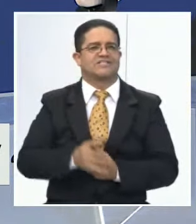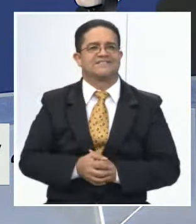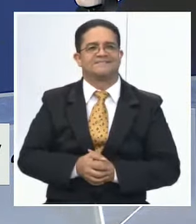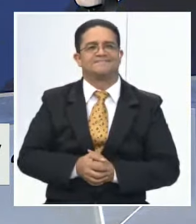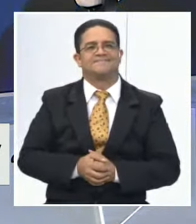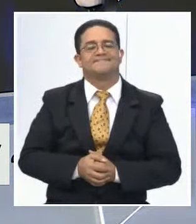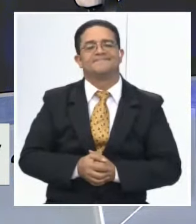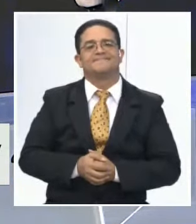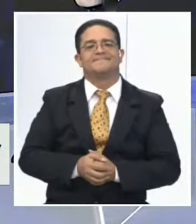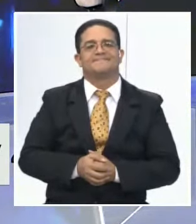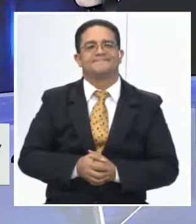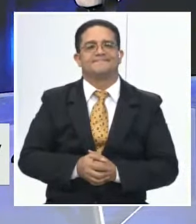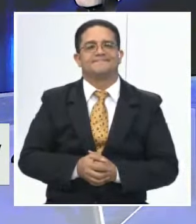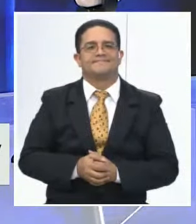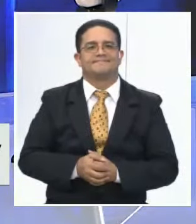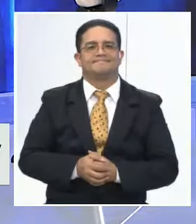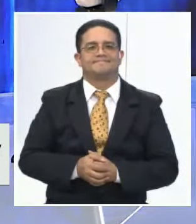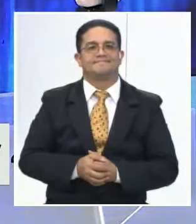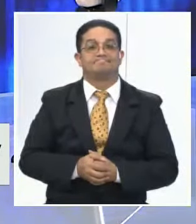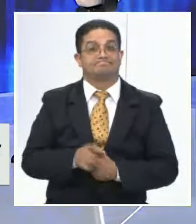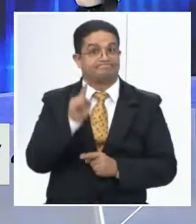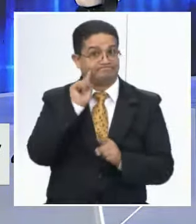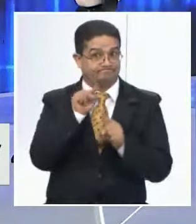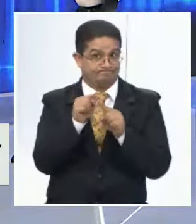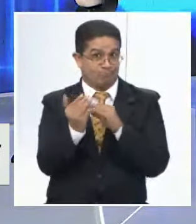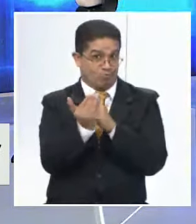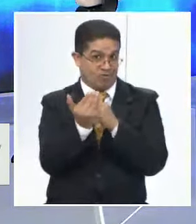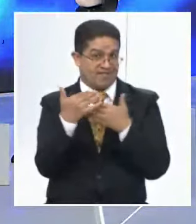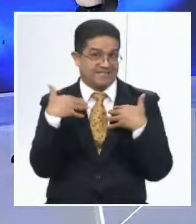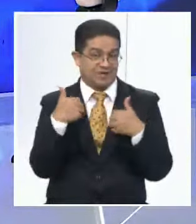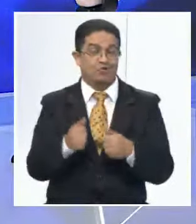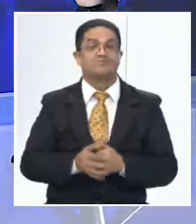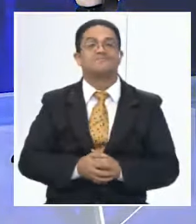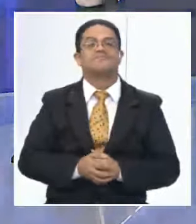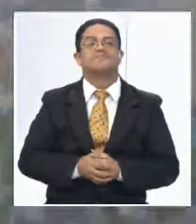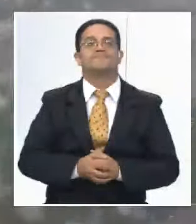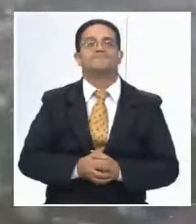recomendaciones para cuidar nuestra salud en esta época. ¿Qué hacer?